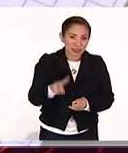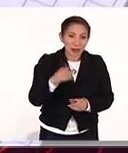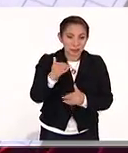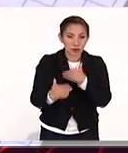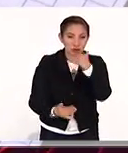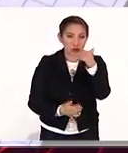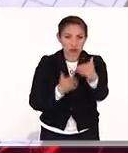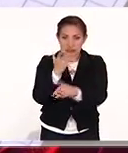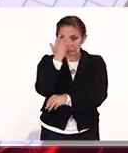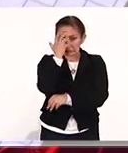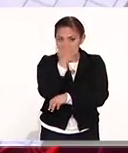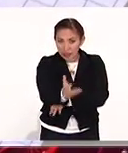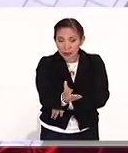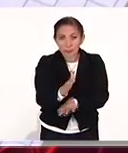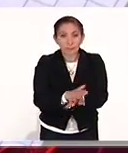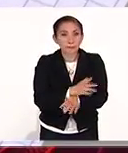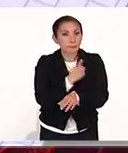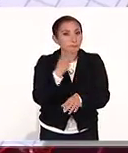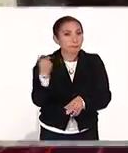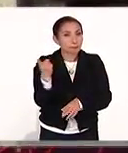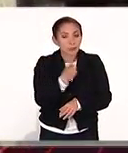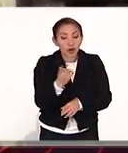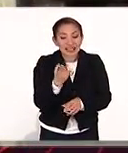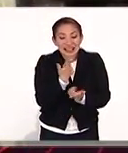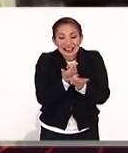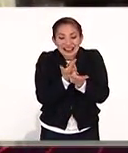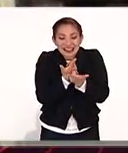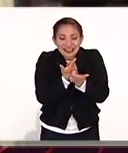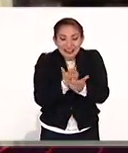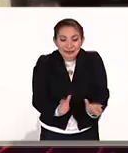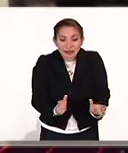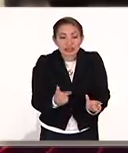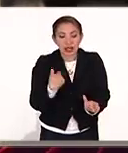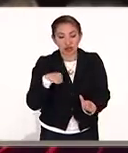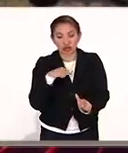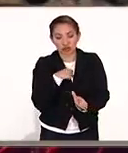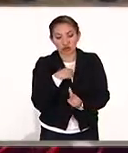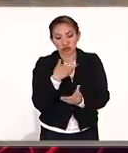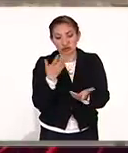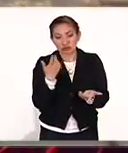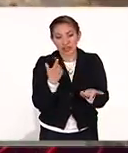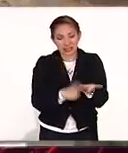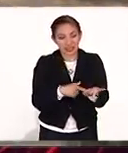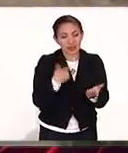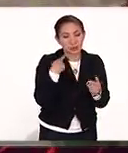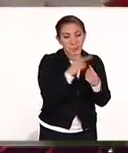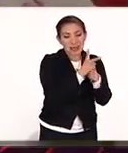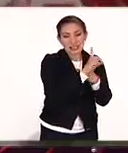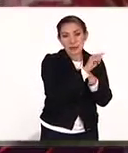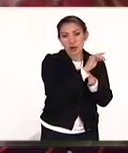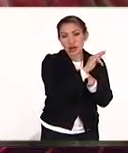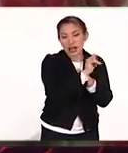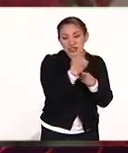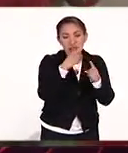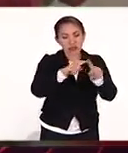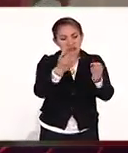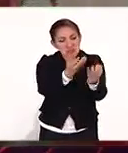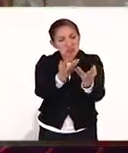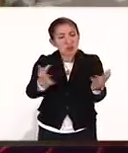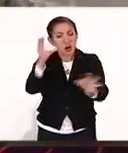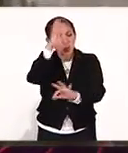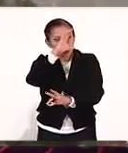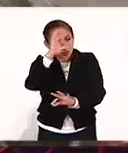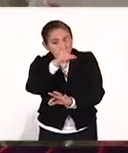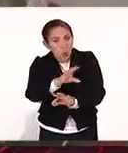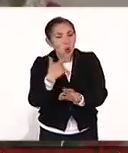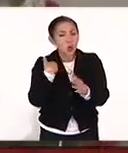proceso muy serio, porque las libertades que nosotros gozamos en las democracias, el pluralismo, el desarrollo de la cultura,